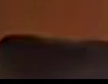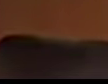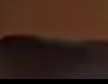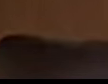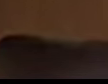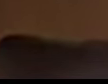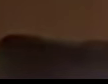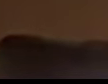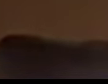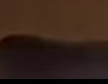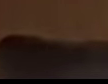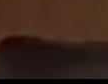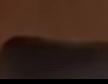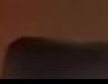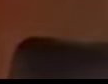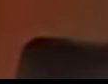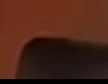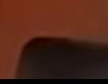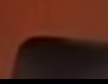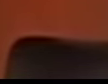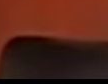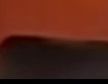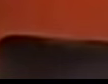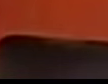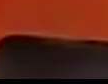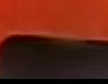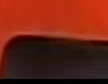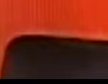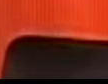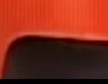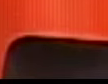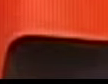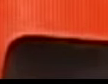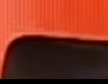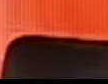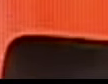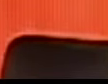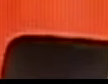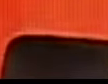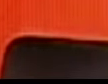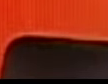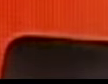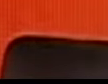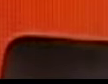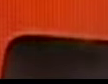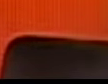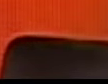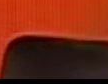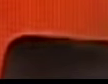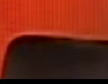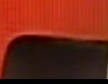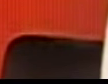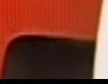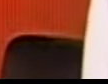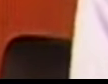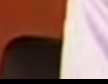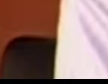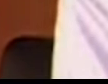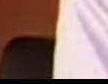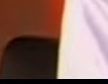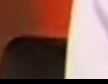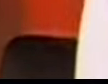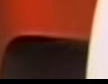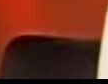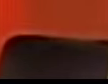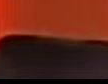Antawapi Anta Aviopi Yuxishkata Uyachirka Hipamanka Poroto Yakupimi Shungurka Imatata Shungurka Majado de verde bistec de